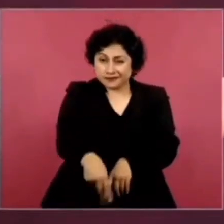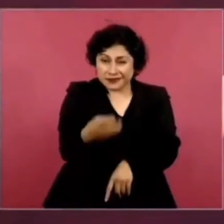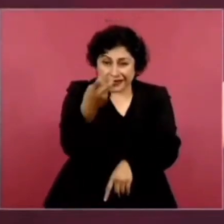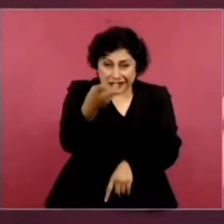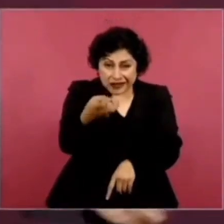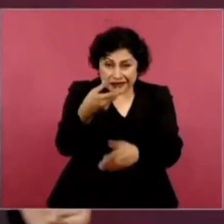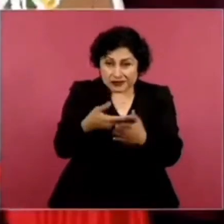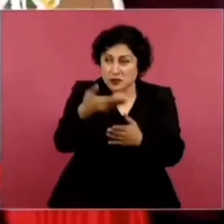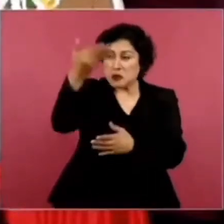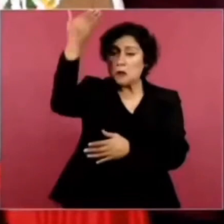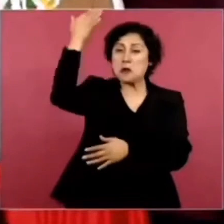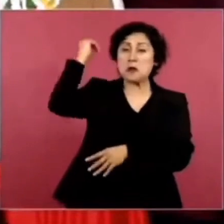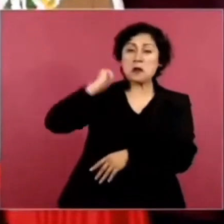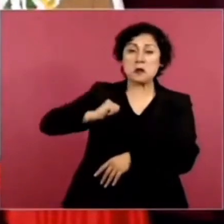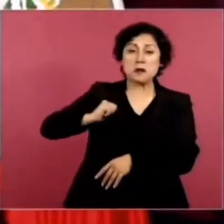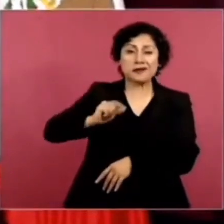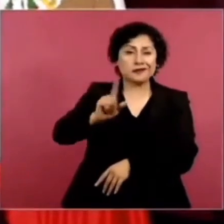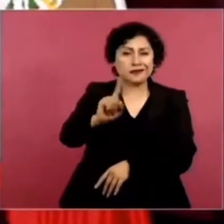100 años,